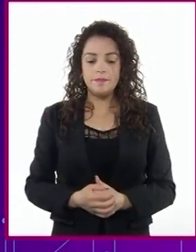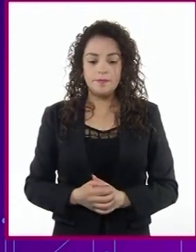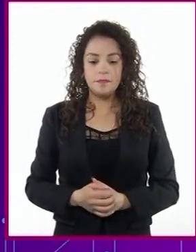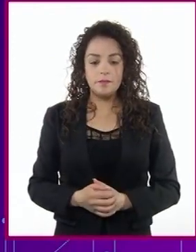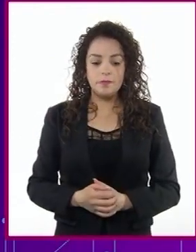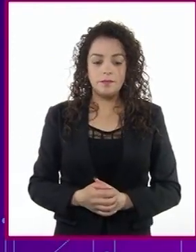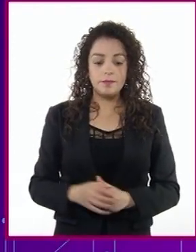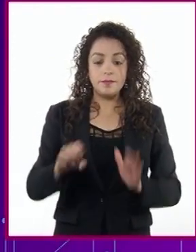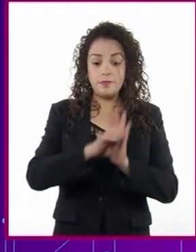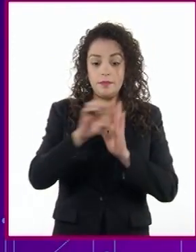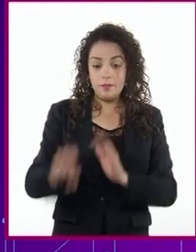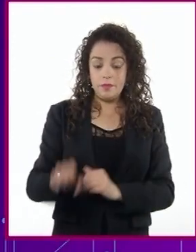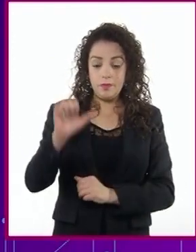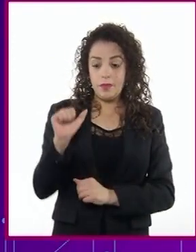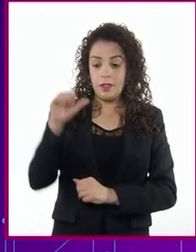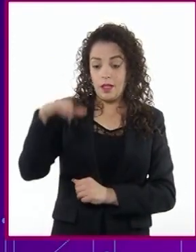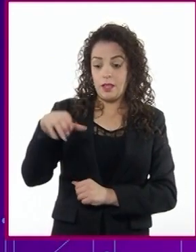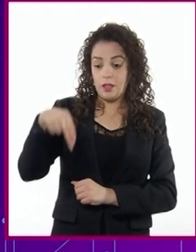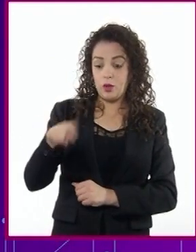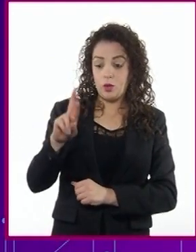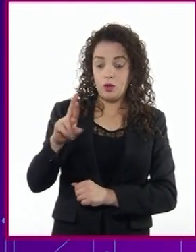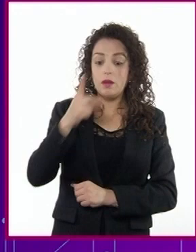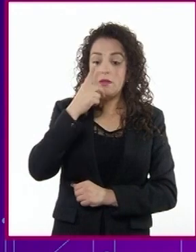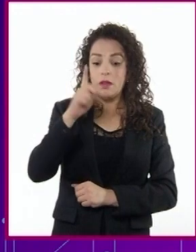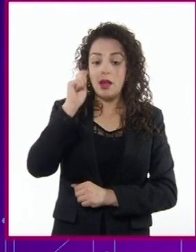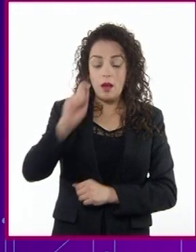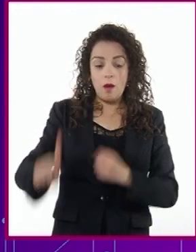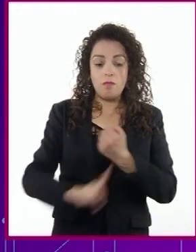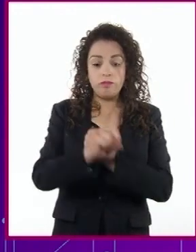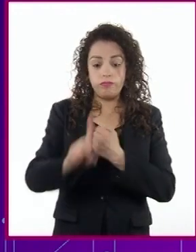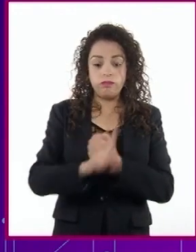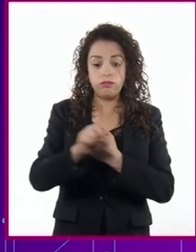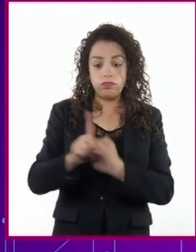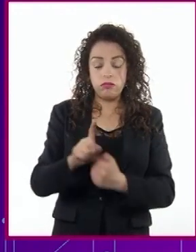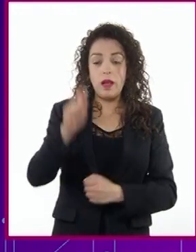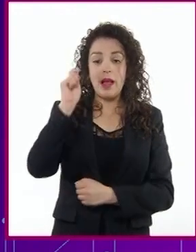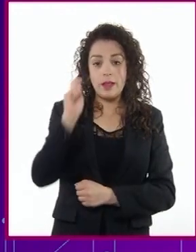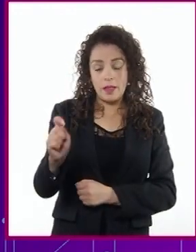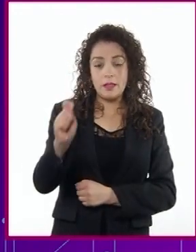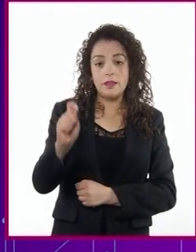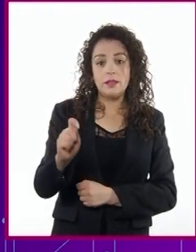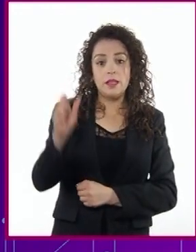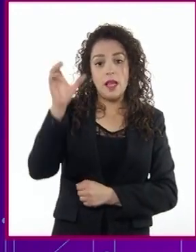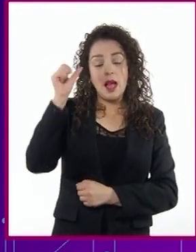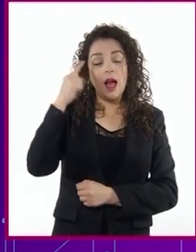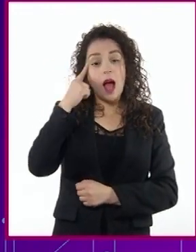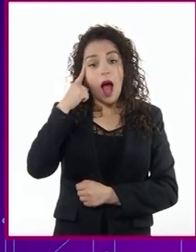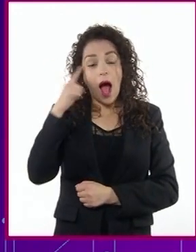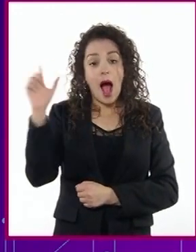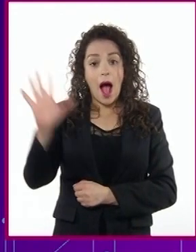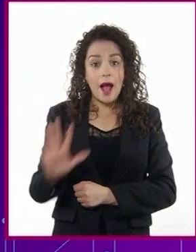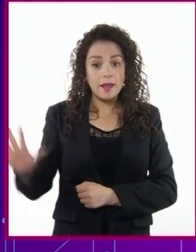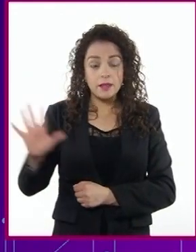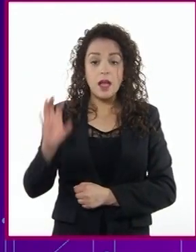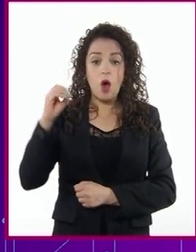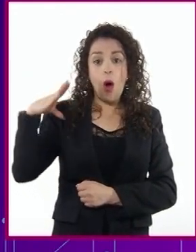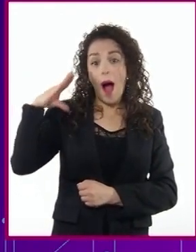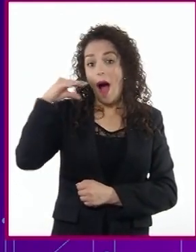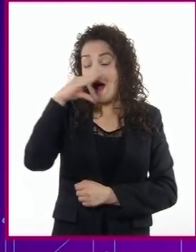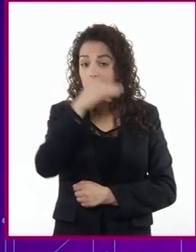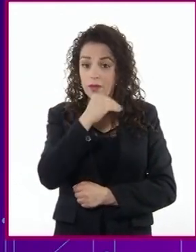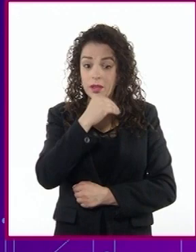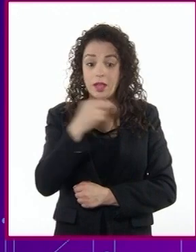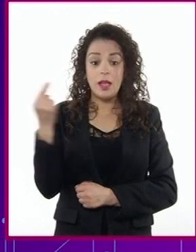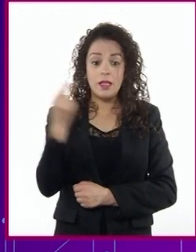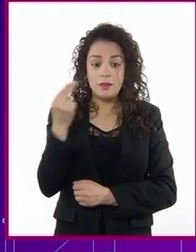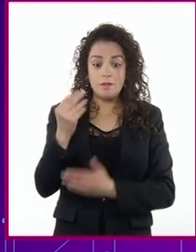ACNUR reporta que los conflictos locales en Asia y África principalmente han contribuido a que minorías religiosas o raciales se vean